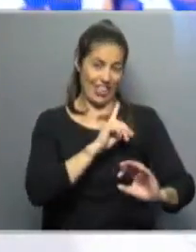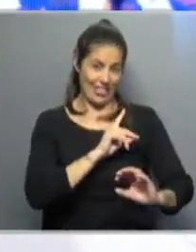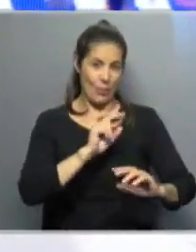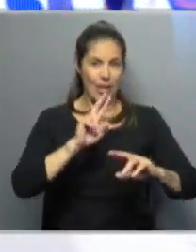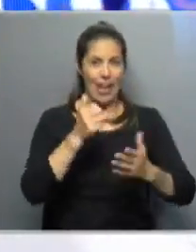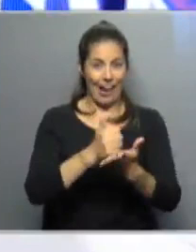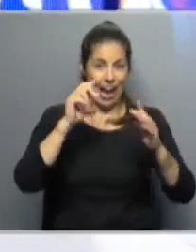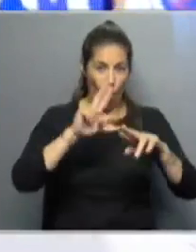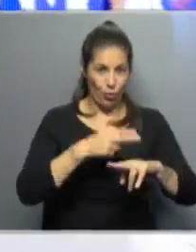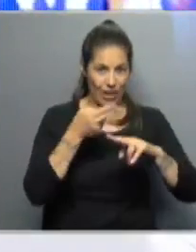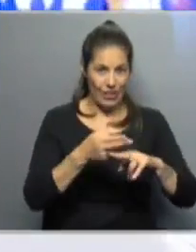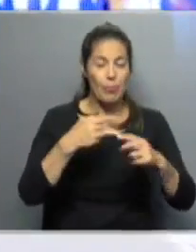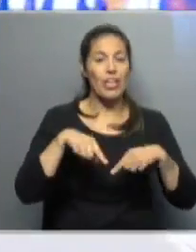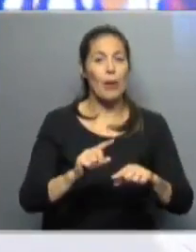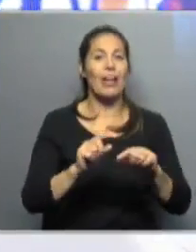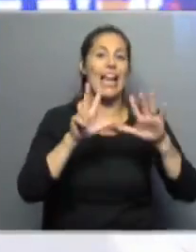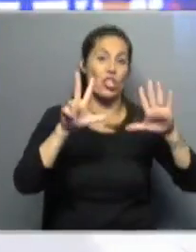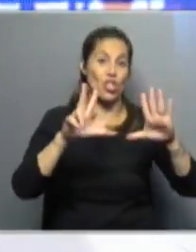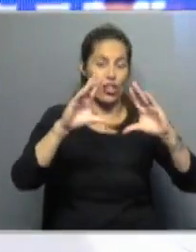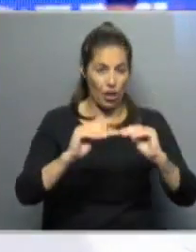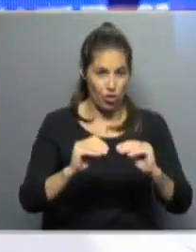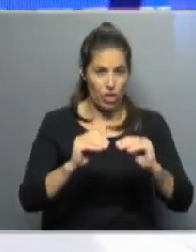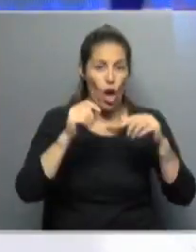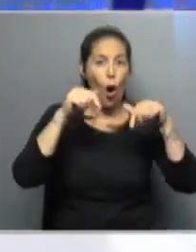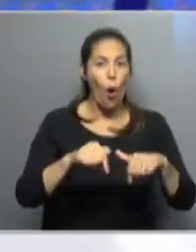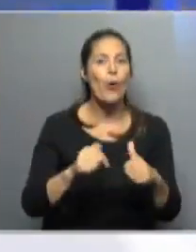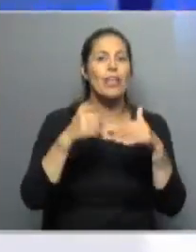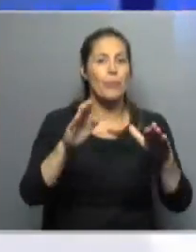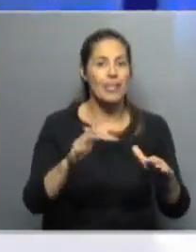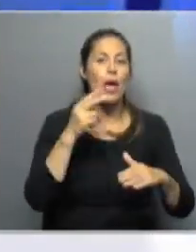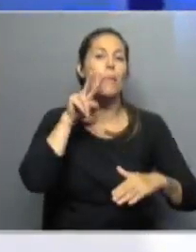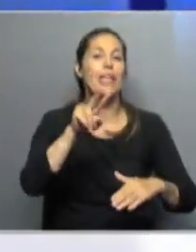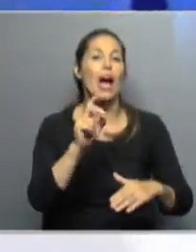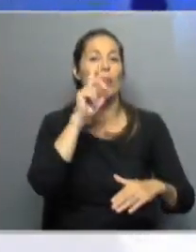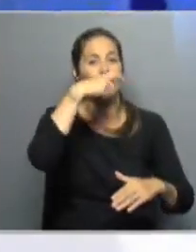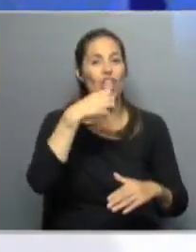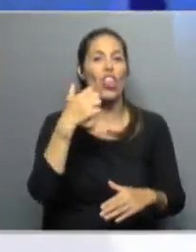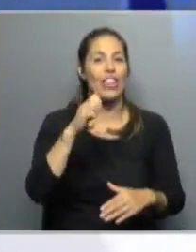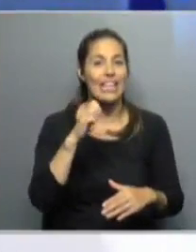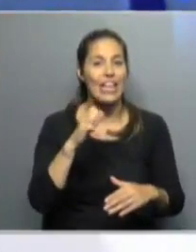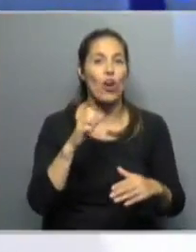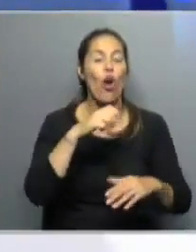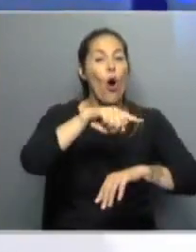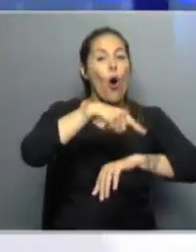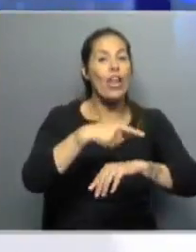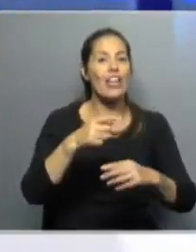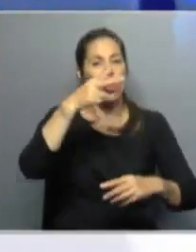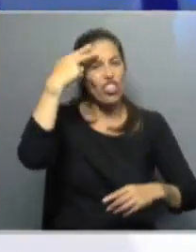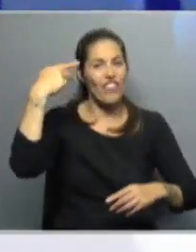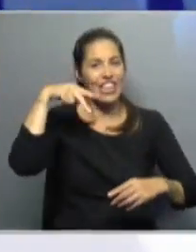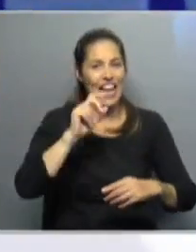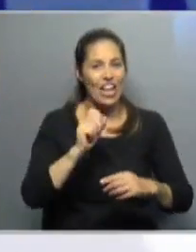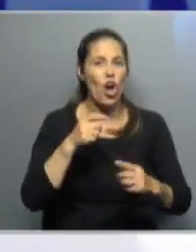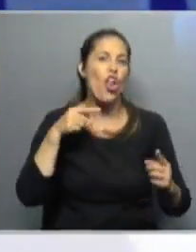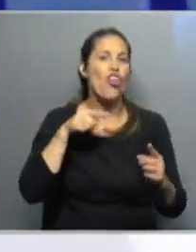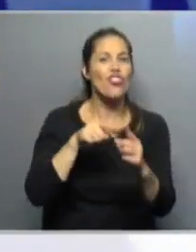vuelta. Pero además porque estamos a las 20, porque empieza hoy, con este Mirá Montevideo de enero, nuestro horario de verano. Nos persigue de